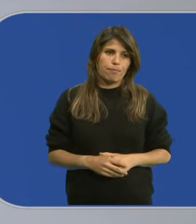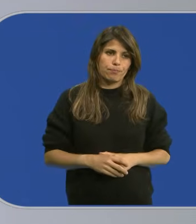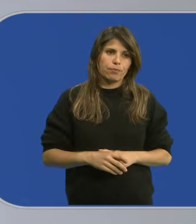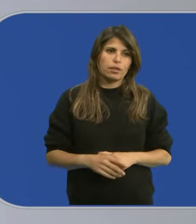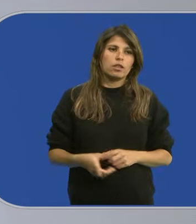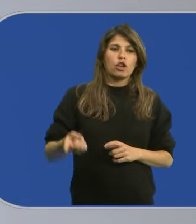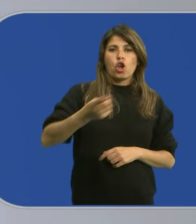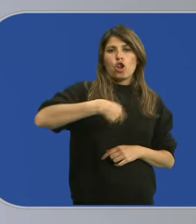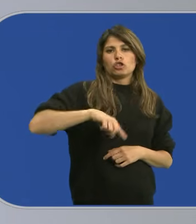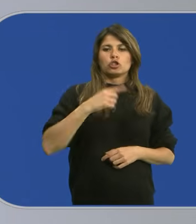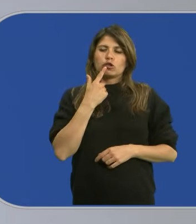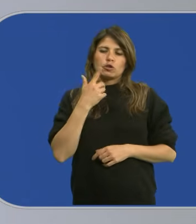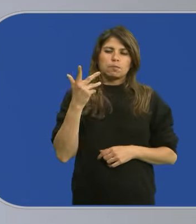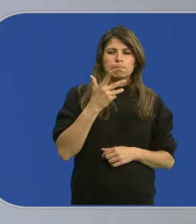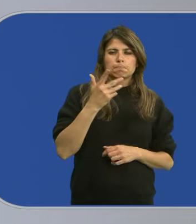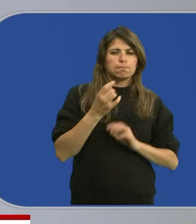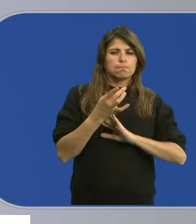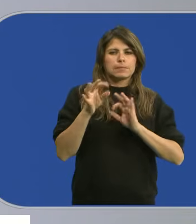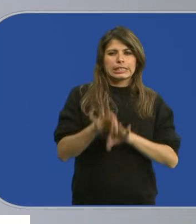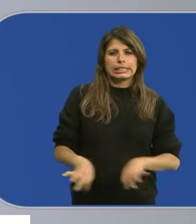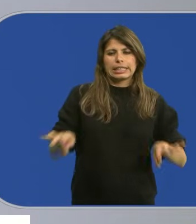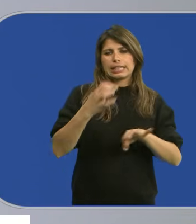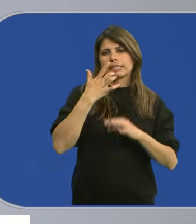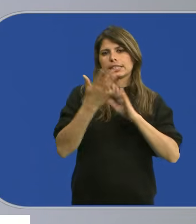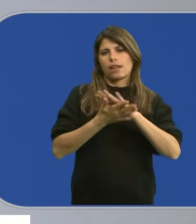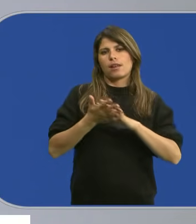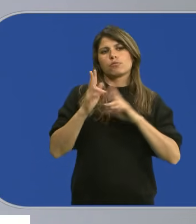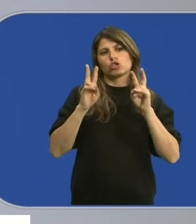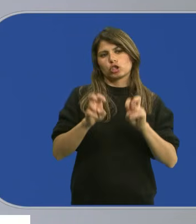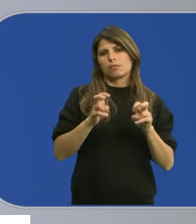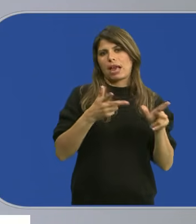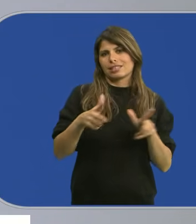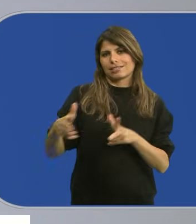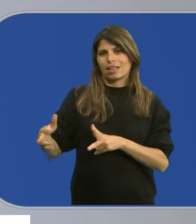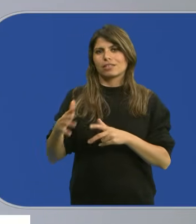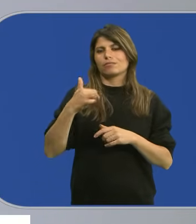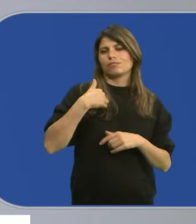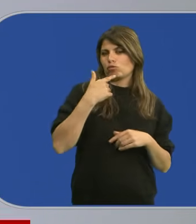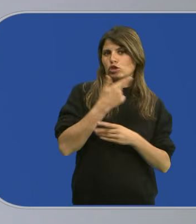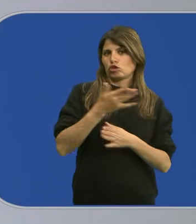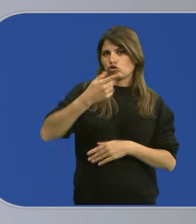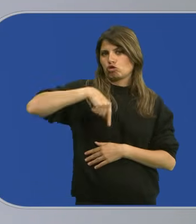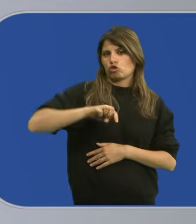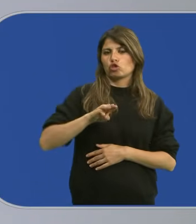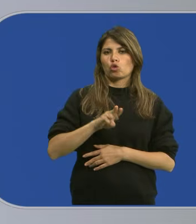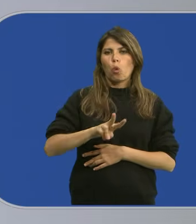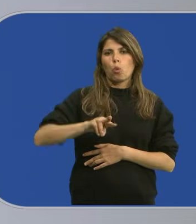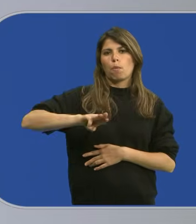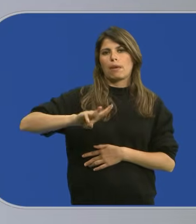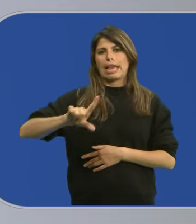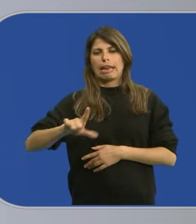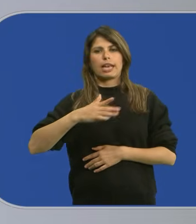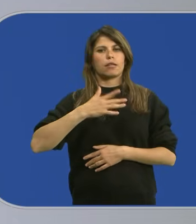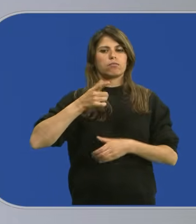Nosotros no generamos ninguna expectativa con respecto a los sillones de la mesa. Lo hemos dicho que nosotros, la UPL, no